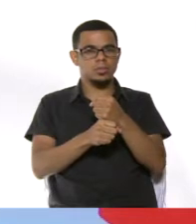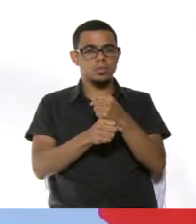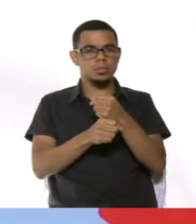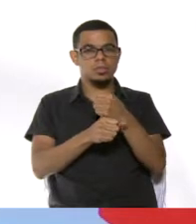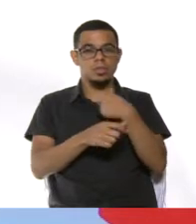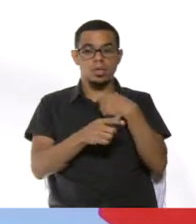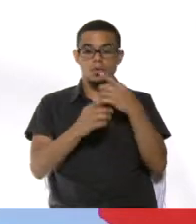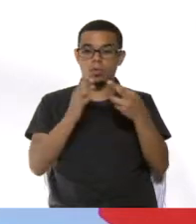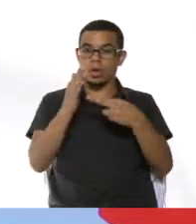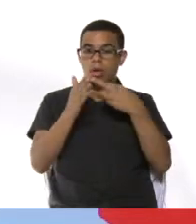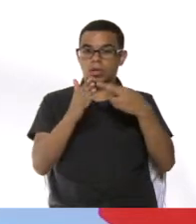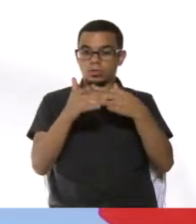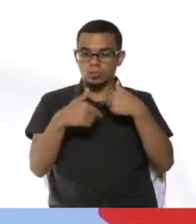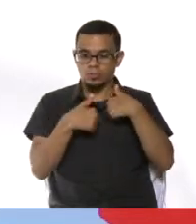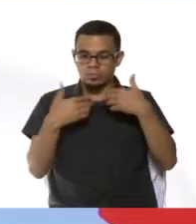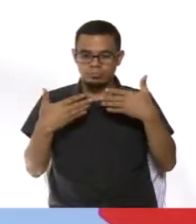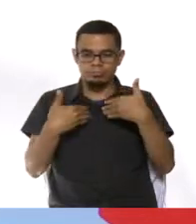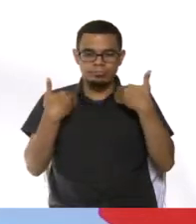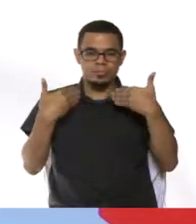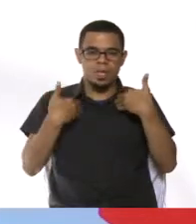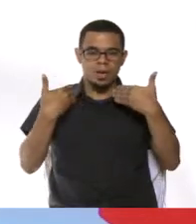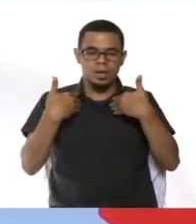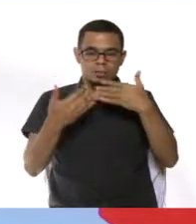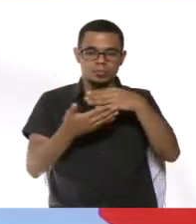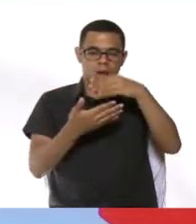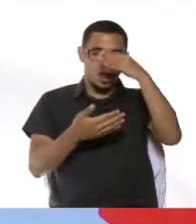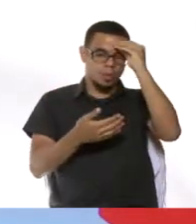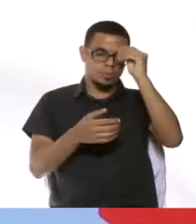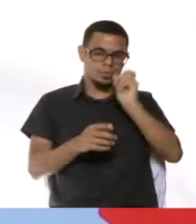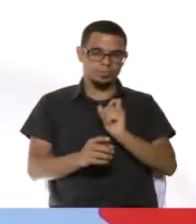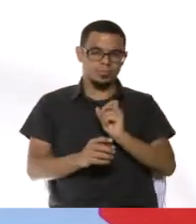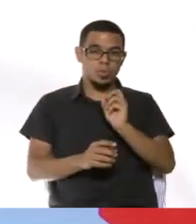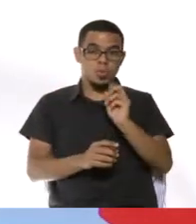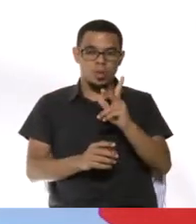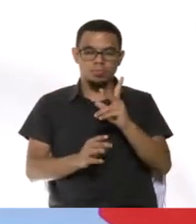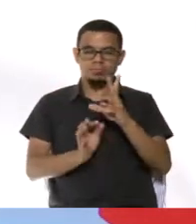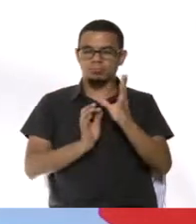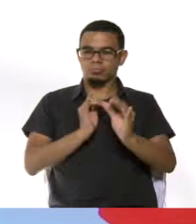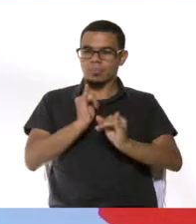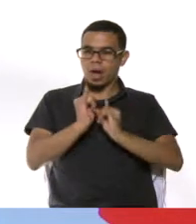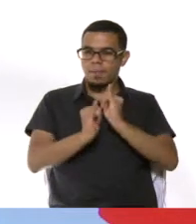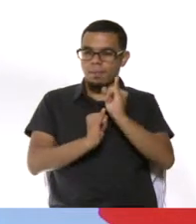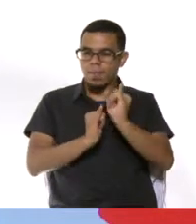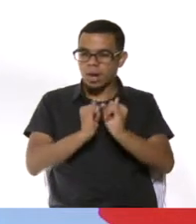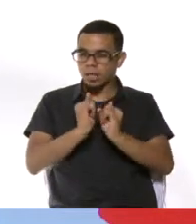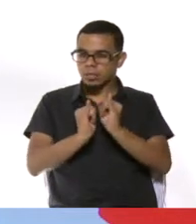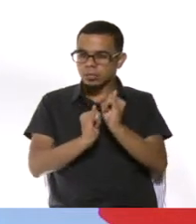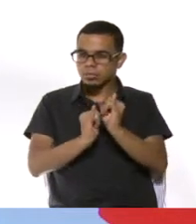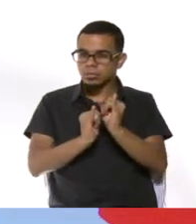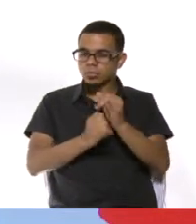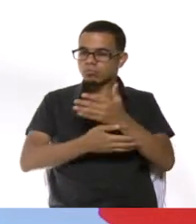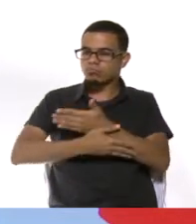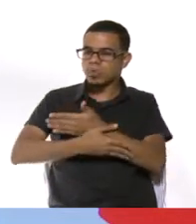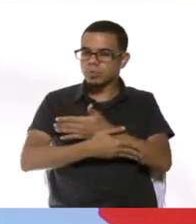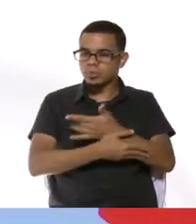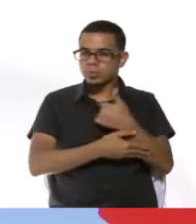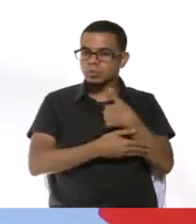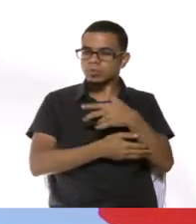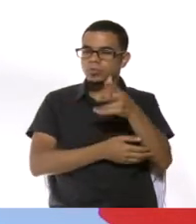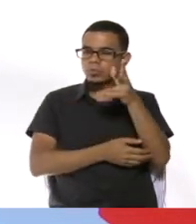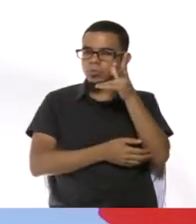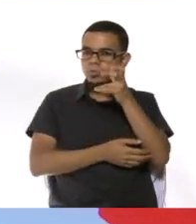me divierto. Ya para nuestros niñas y nuestras niñas de la etapa de maternal, vamos a invitarlos a escuchar música